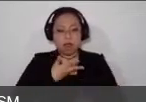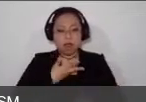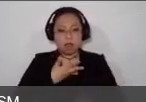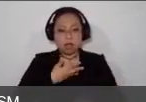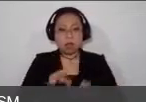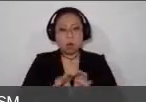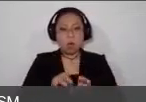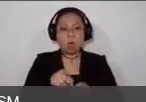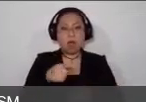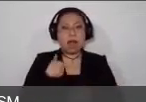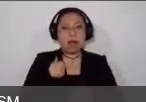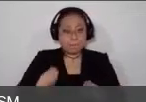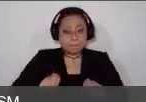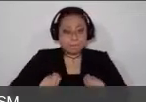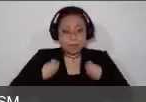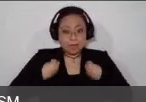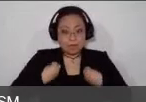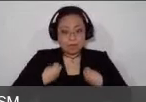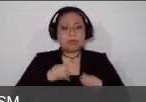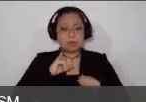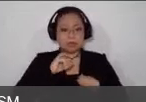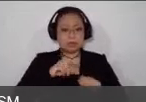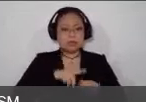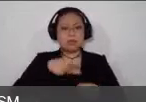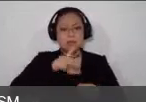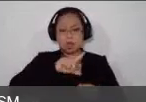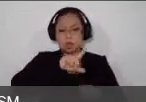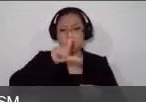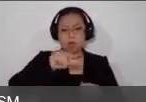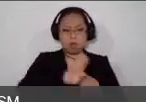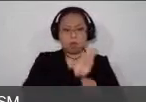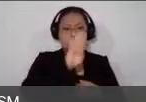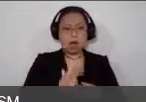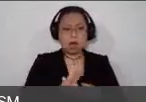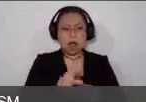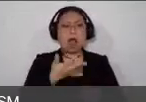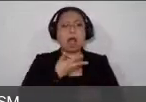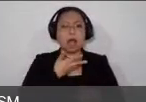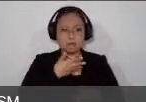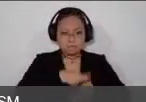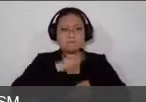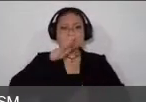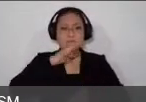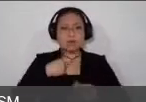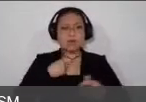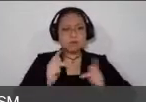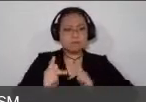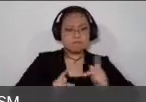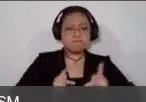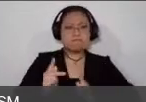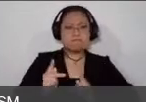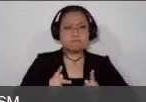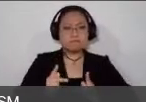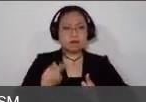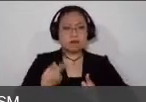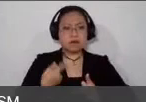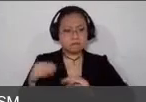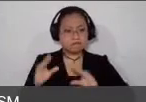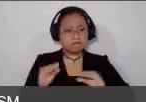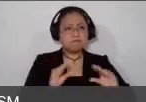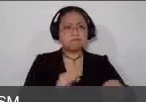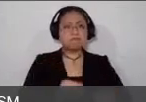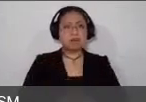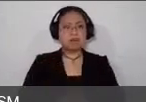preparación para la vida que sí entonces en esas dos ramas que